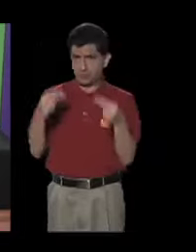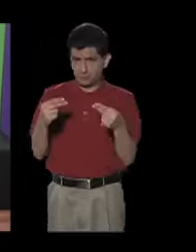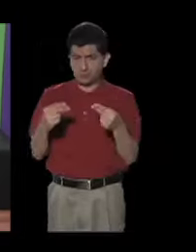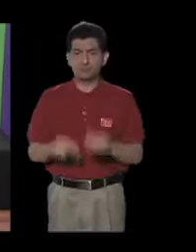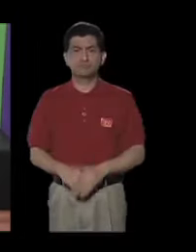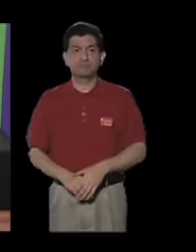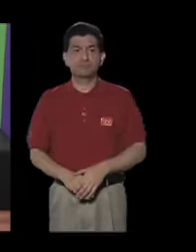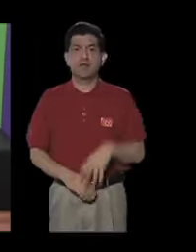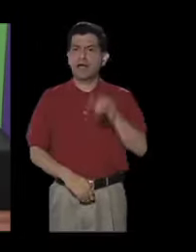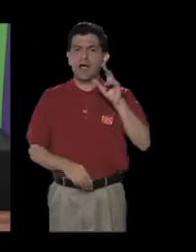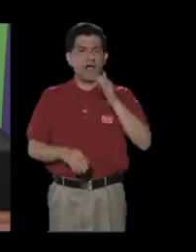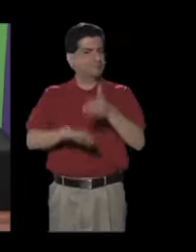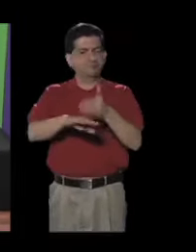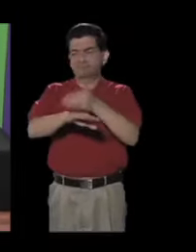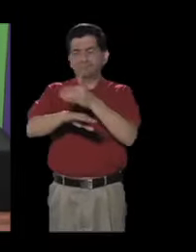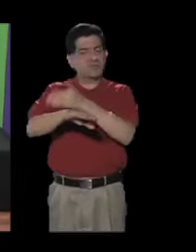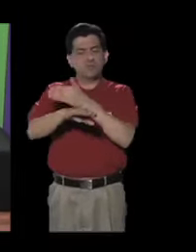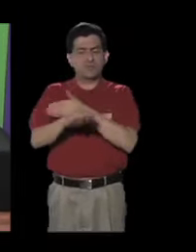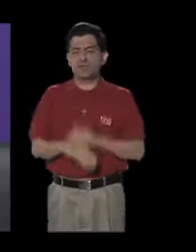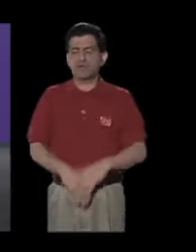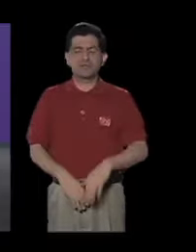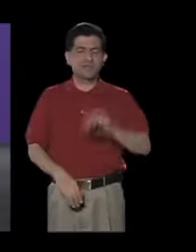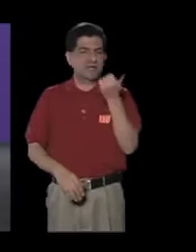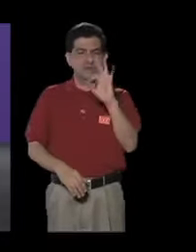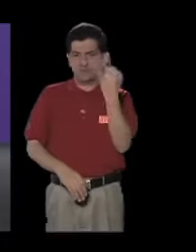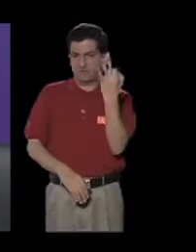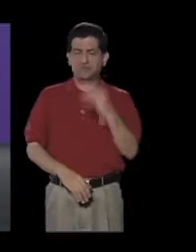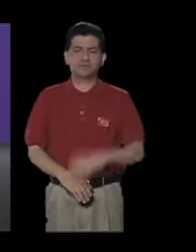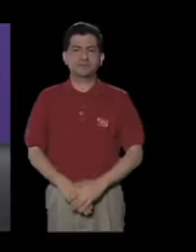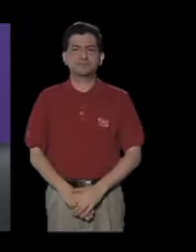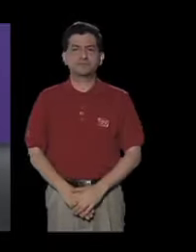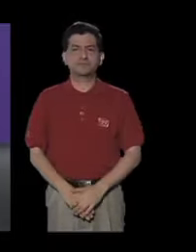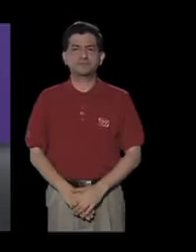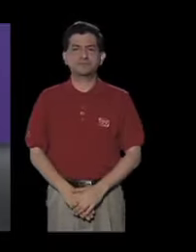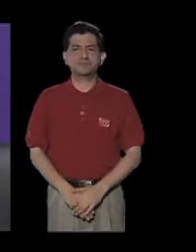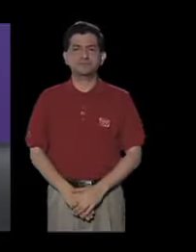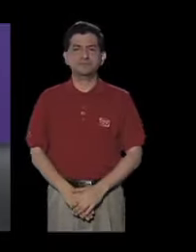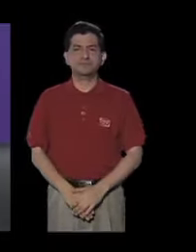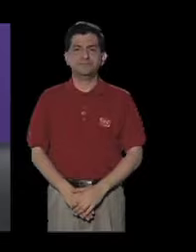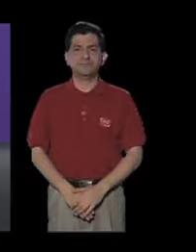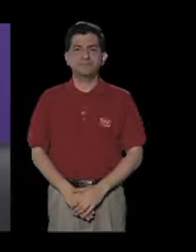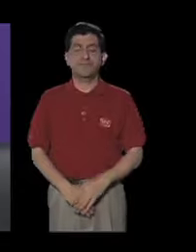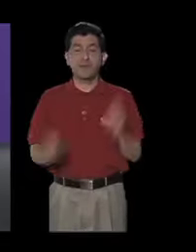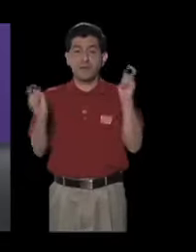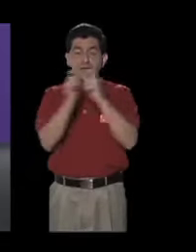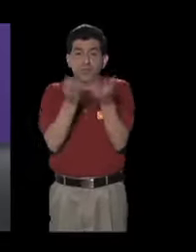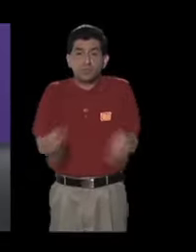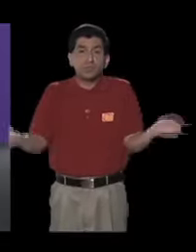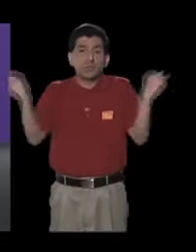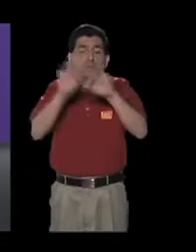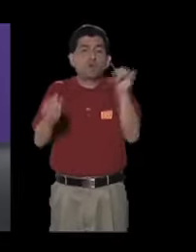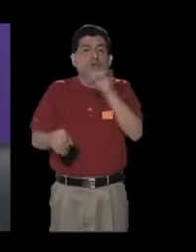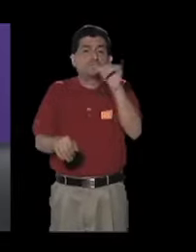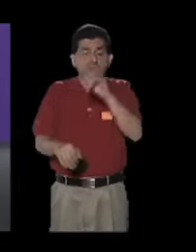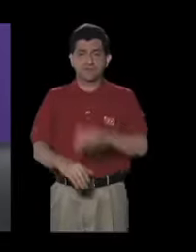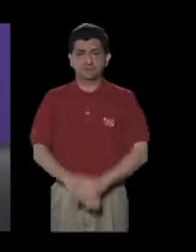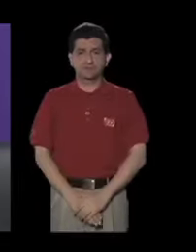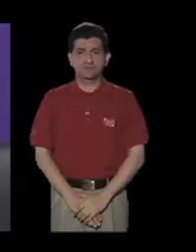no se va a avanzar de la manera que hay que avanzar. Y luego, el punto principal, creo yo, también